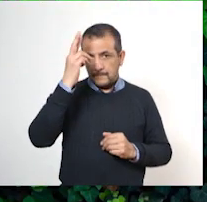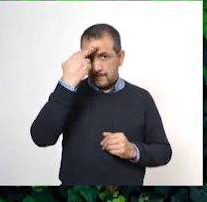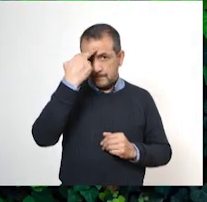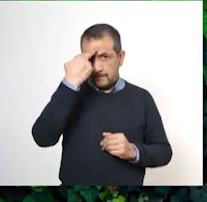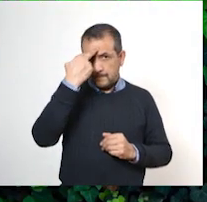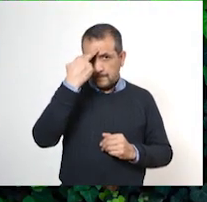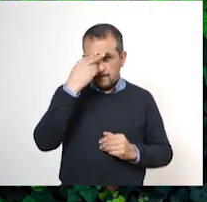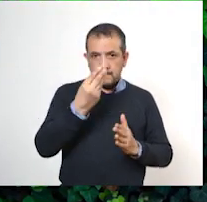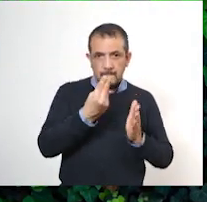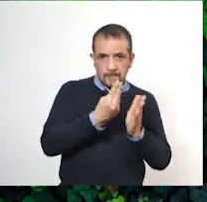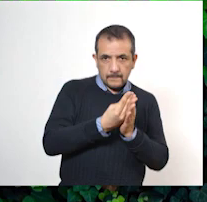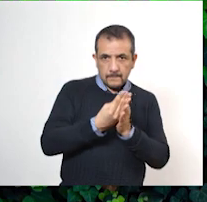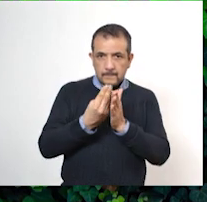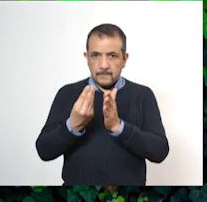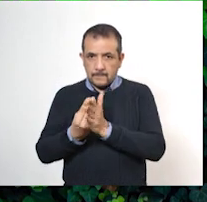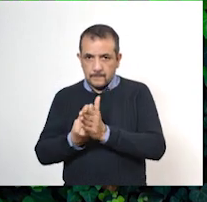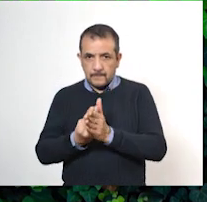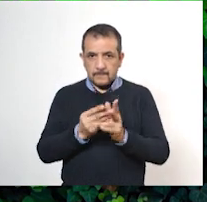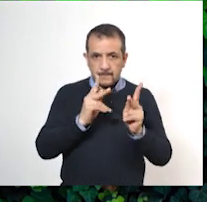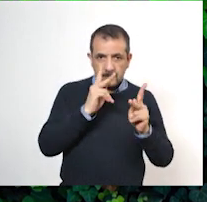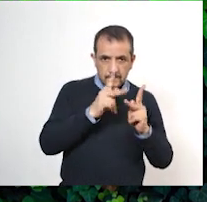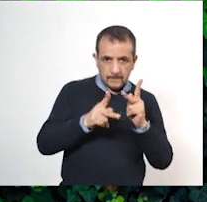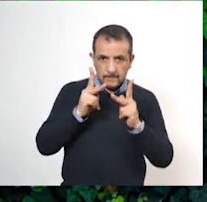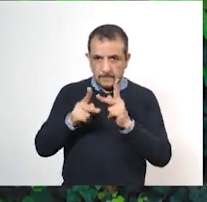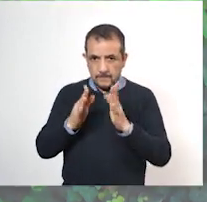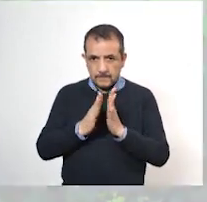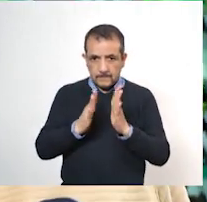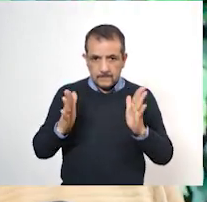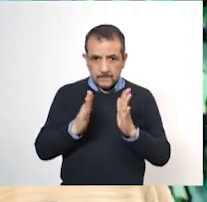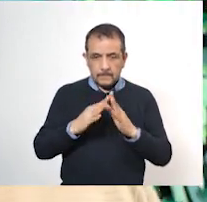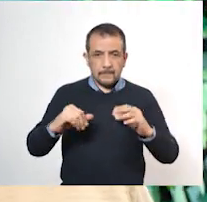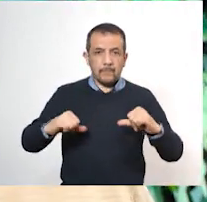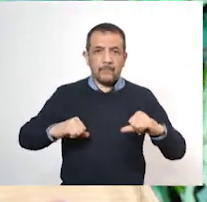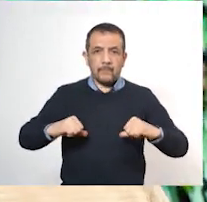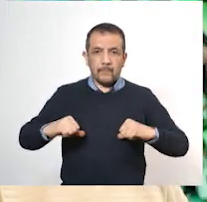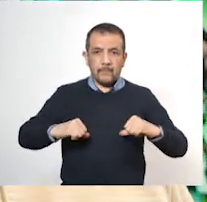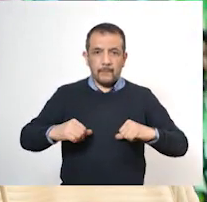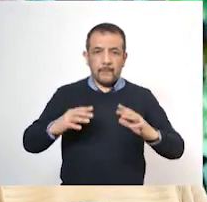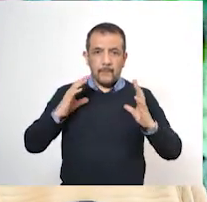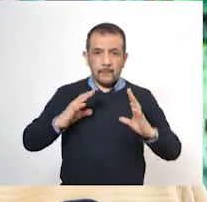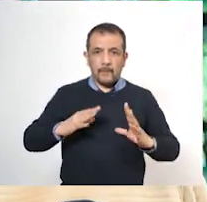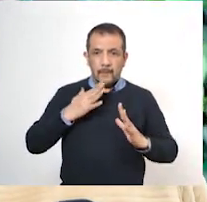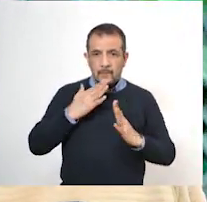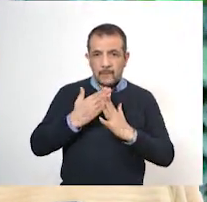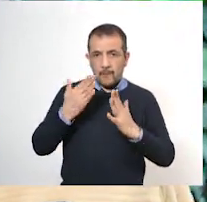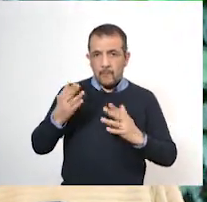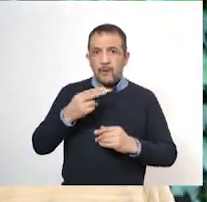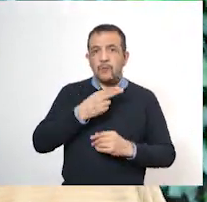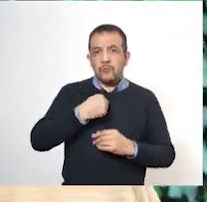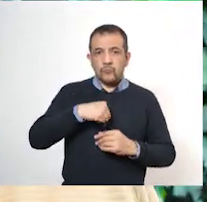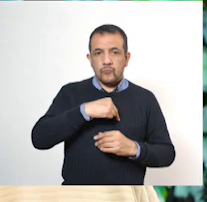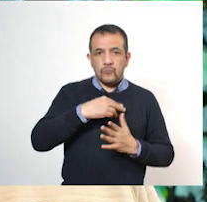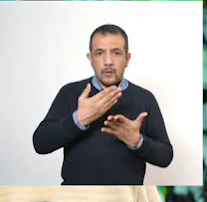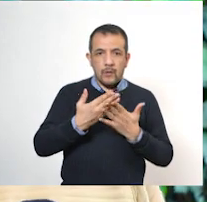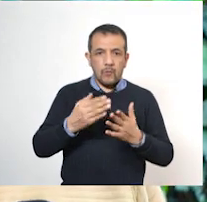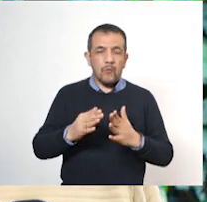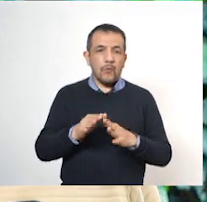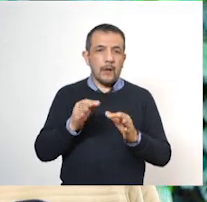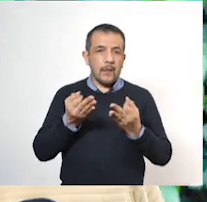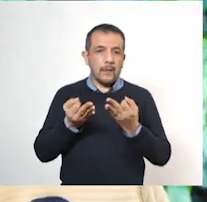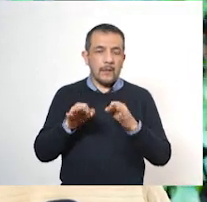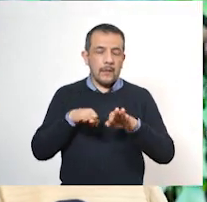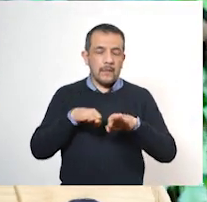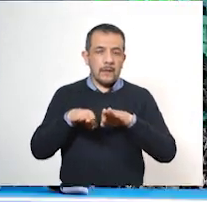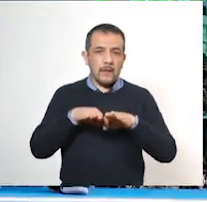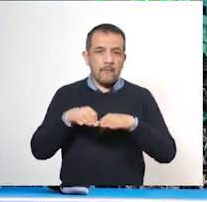Y recuerda, entre clase y clase, activa tu cuerpo. Bien, para este ejercicio vamos a trabajar sobre la parte de la espalda. Vamos a